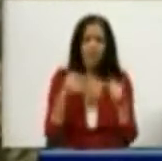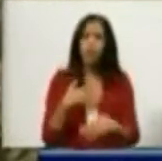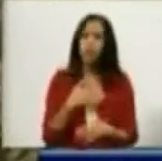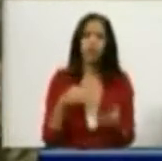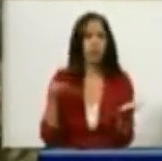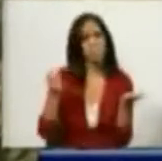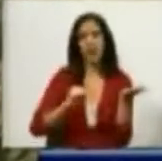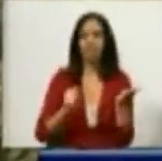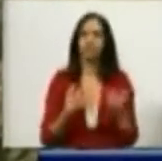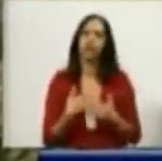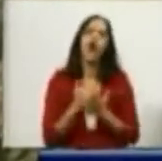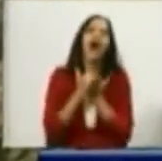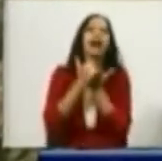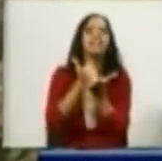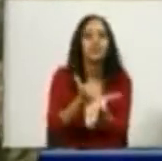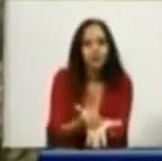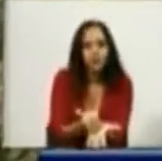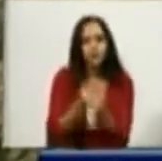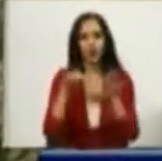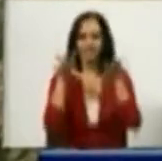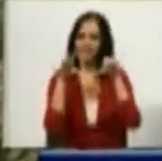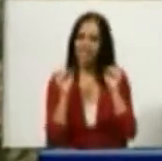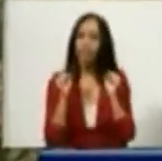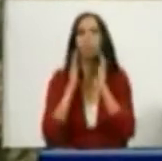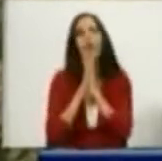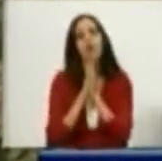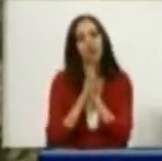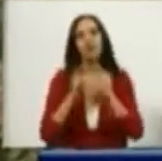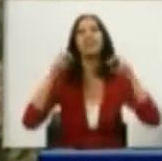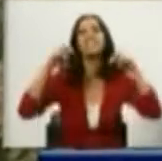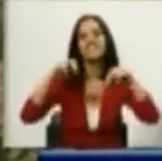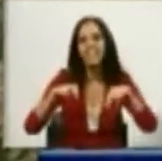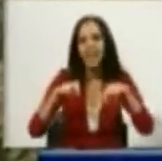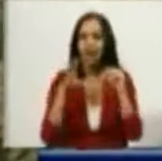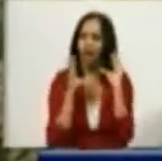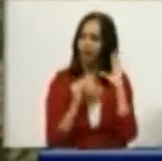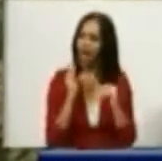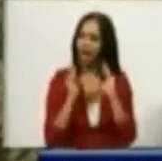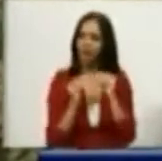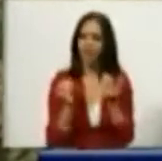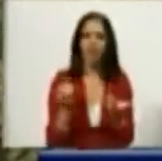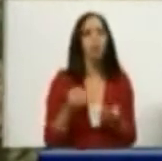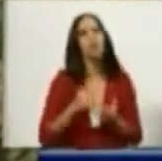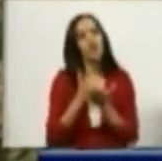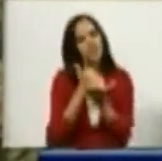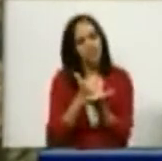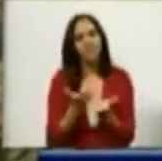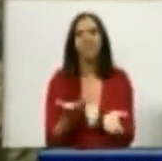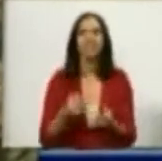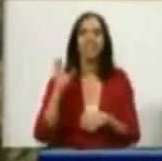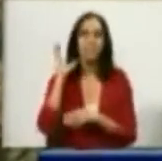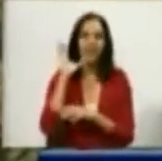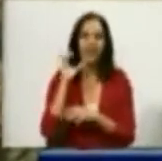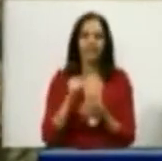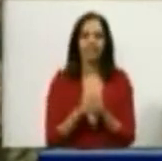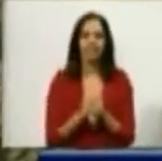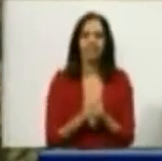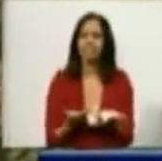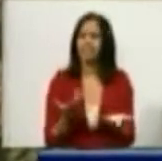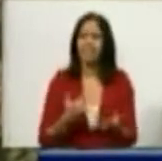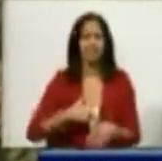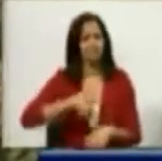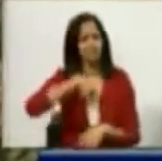de yo los ayudo a que se entiendan por favor siéntense a hablar o entre ustedes por el bien del país dan un pésimo